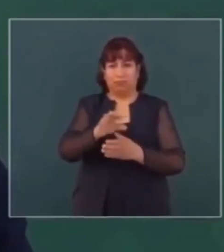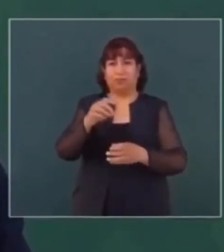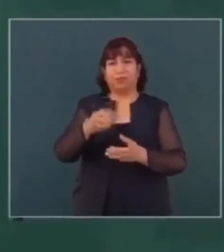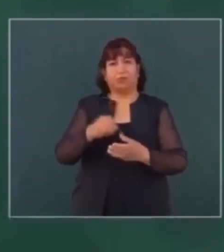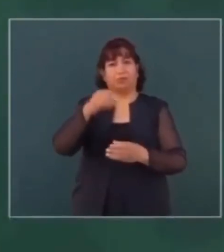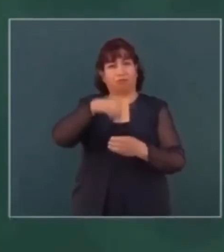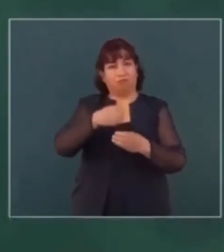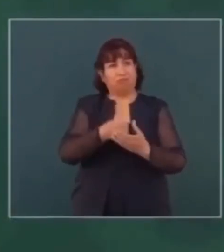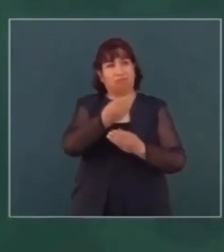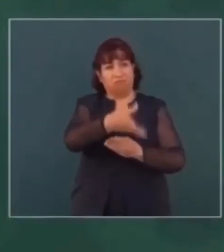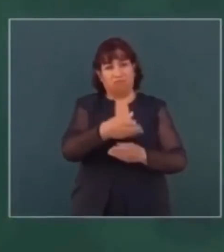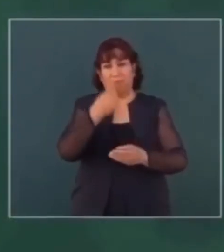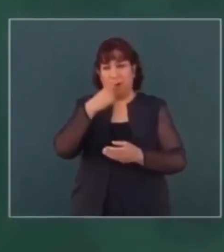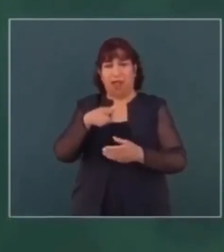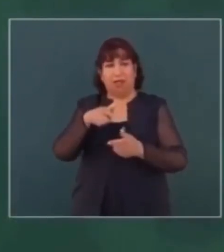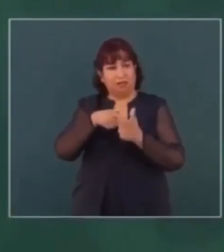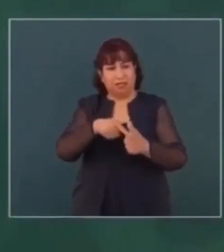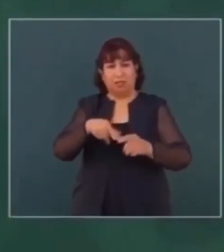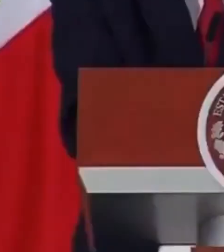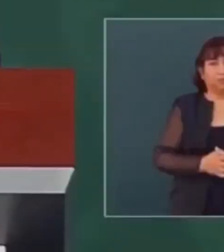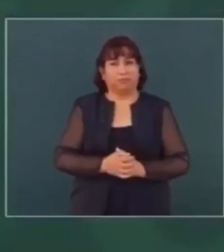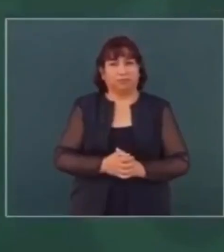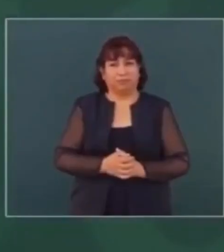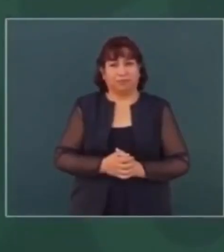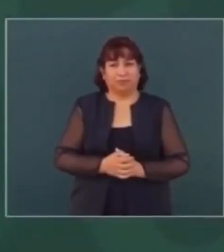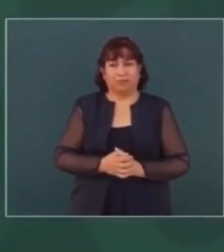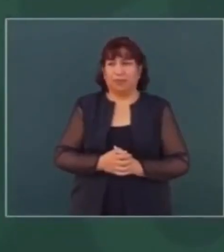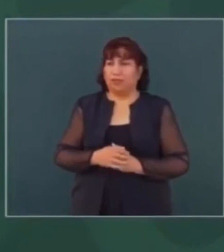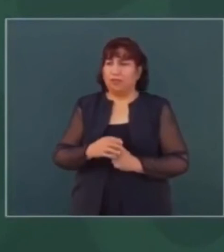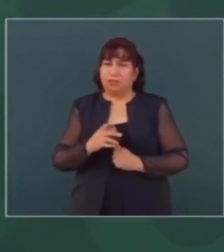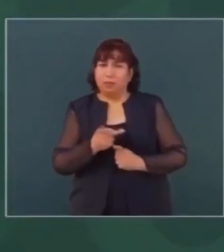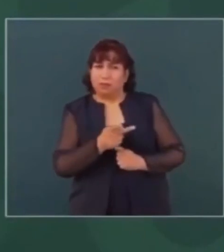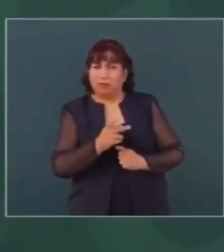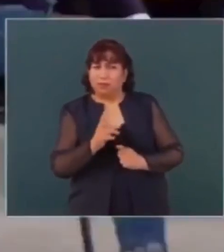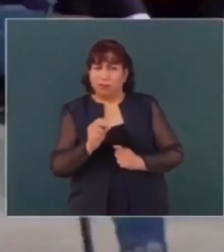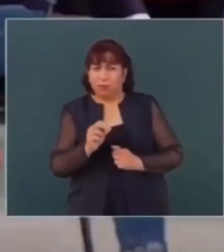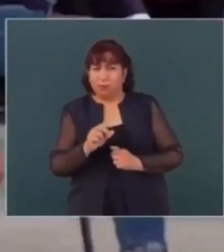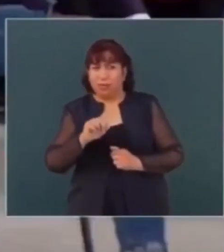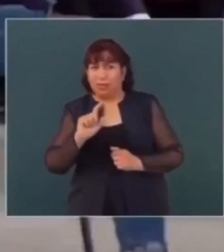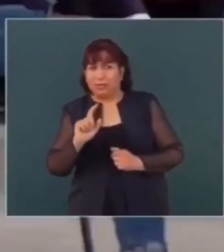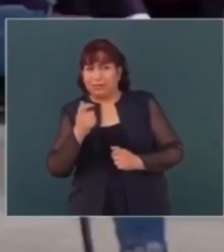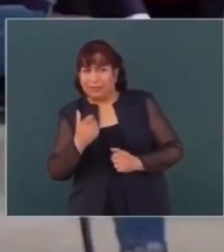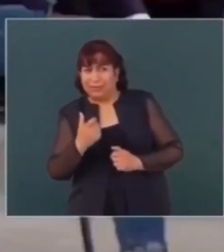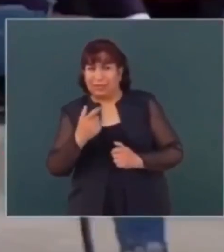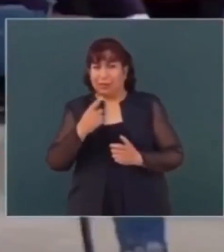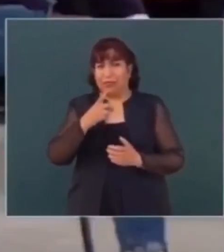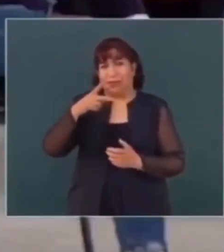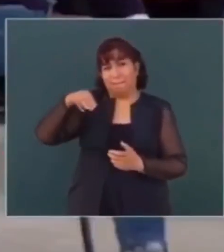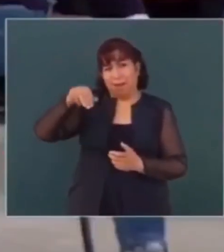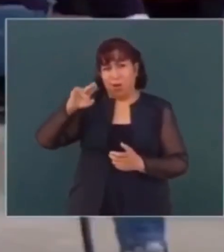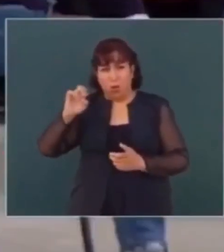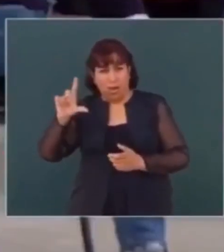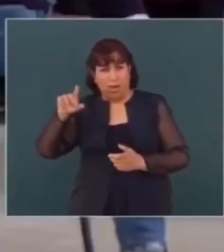depositaba para mantener el movimiento. ¿No era dinero de Manuel